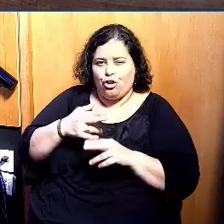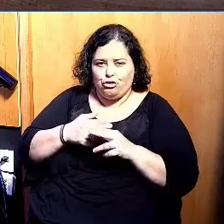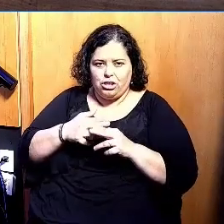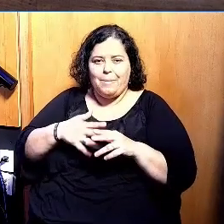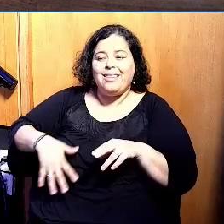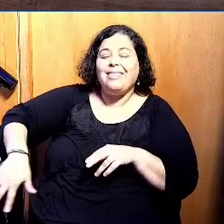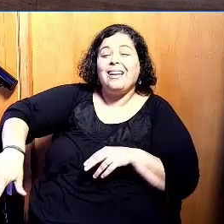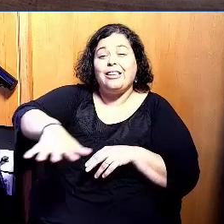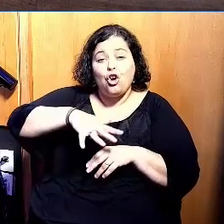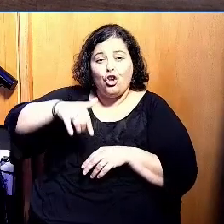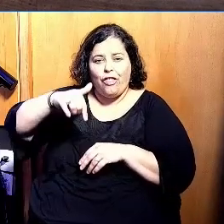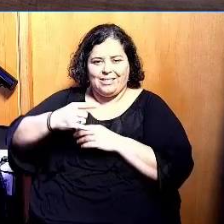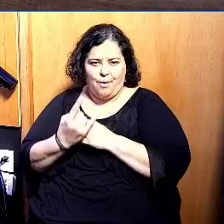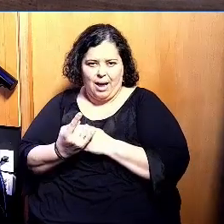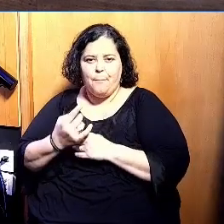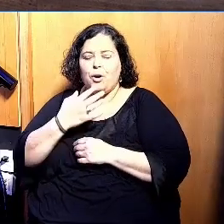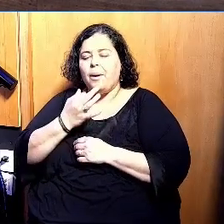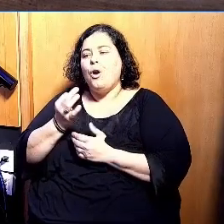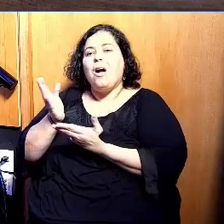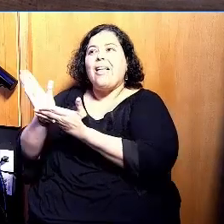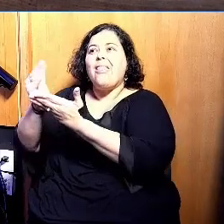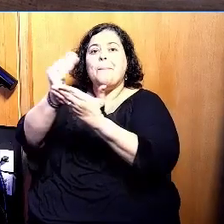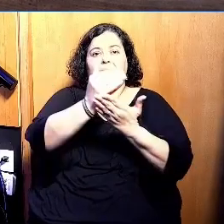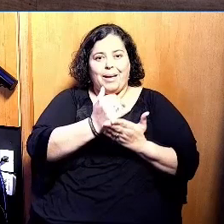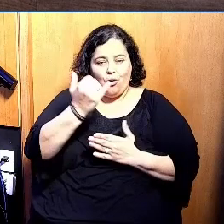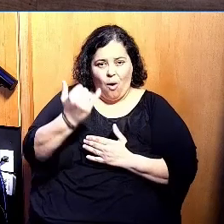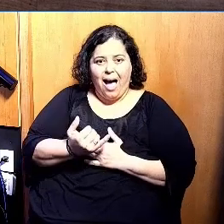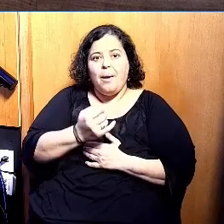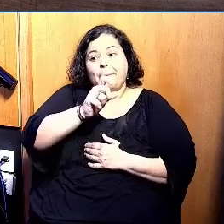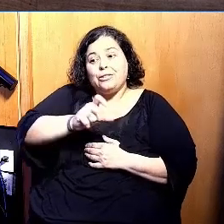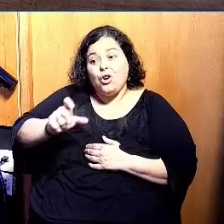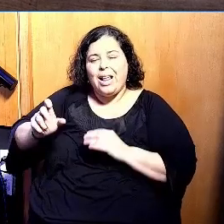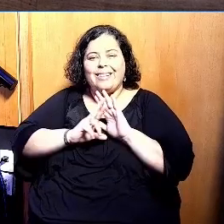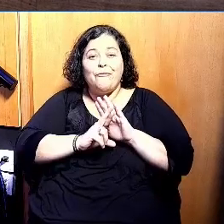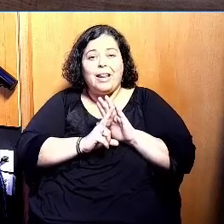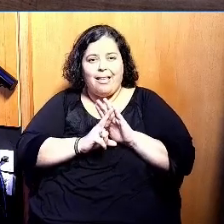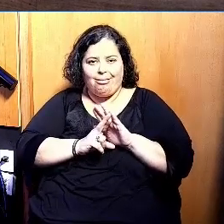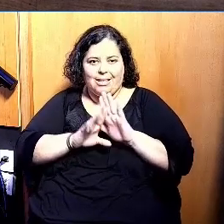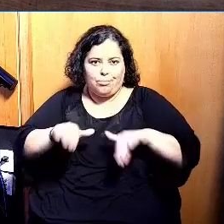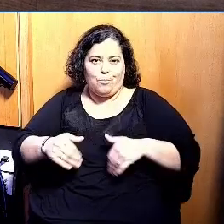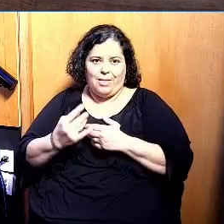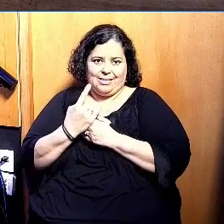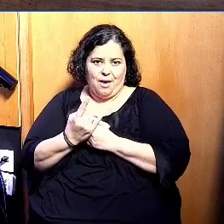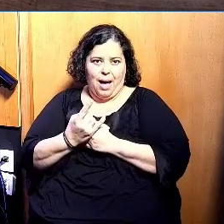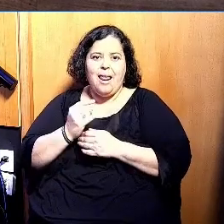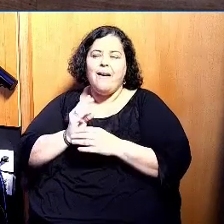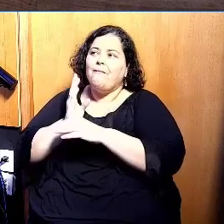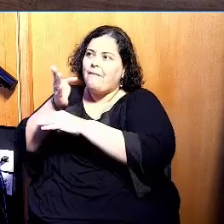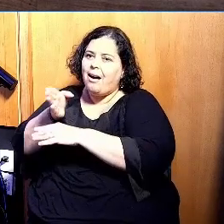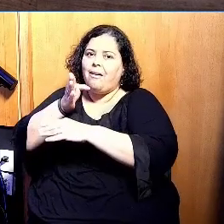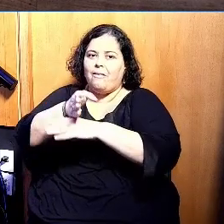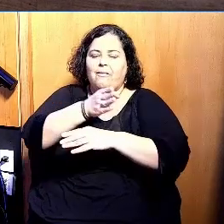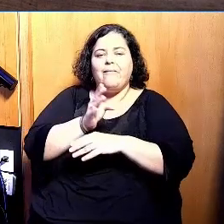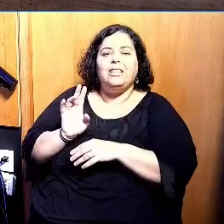tenemos, en cada una de los departamentos, localidades, tenemos referentes de Ceibal que van a visitar los centros educativos. O sea, llegamos a los centros